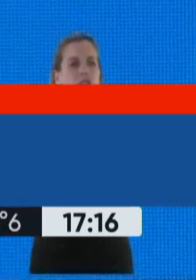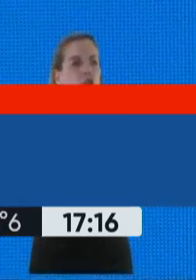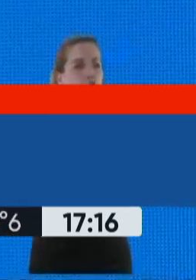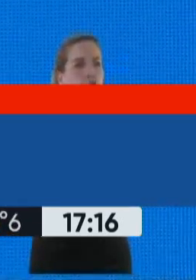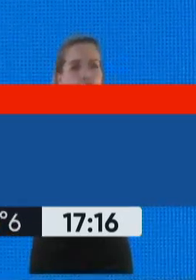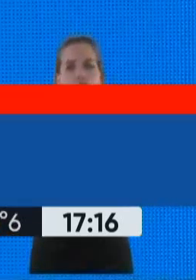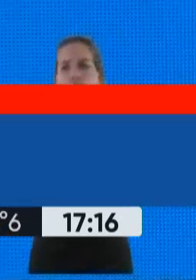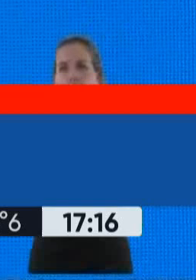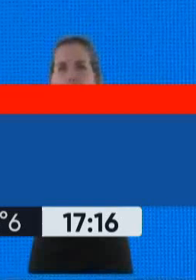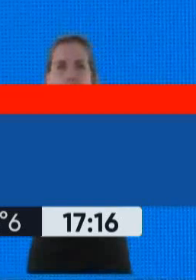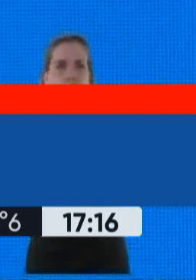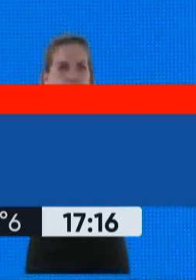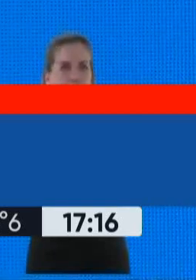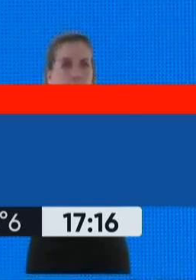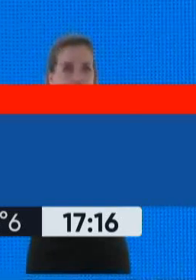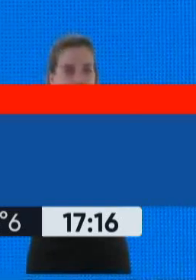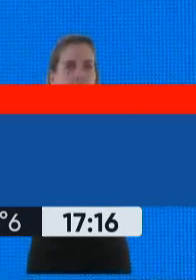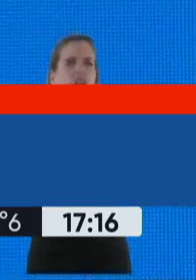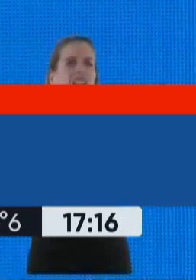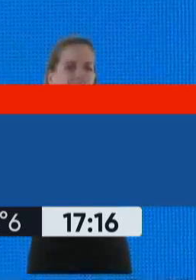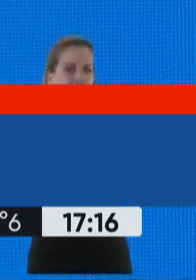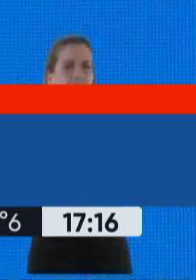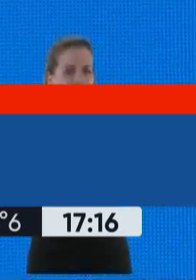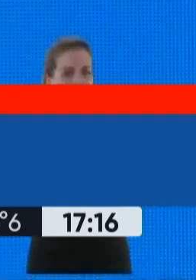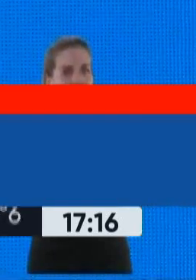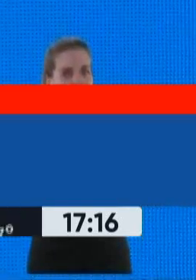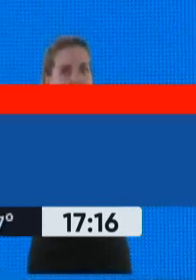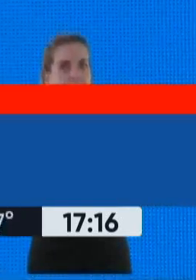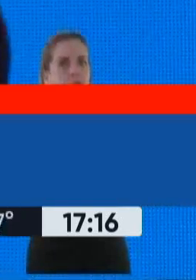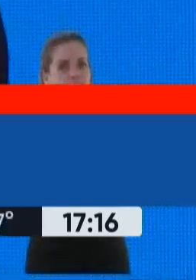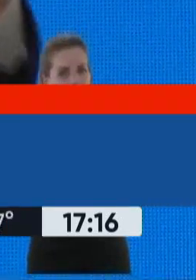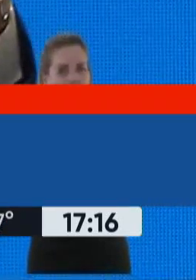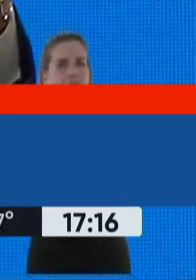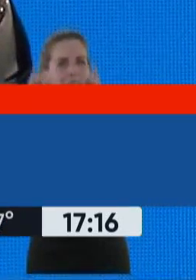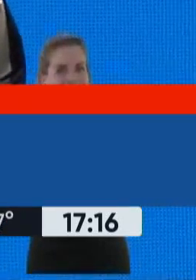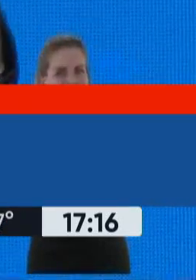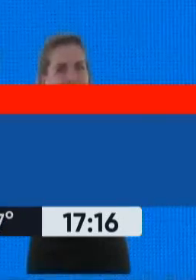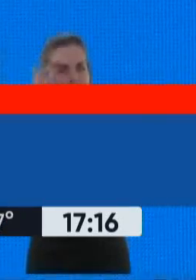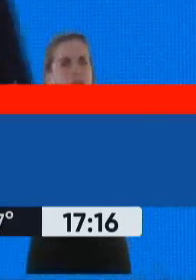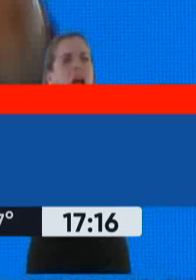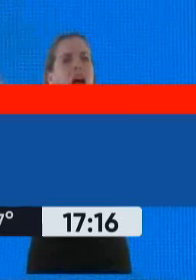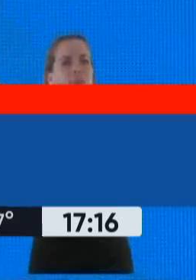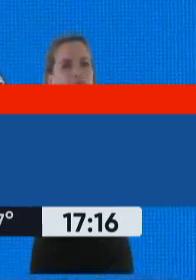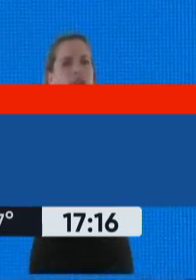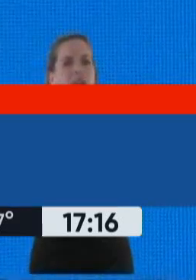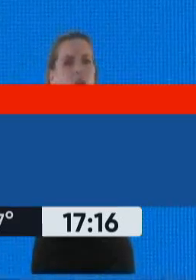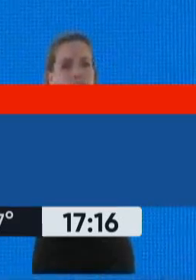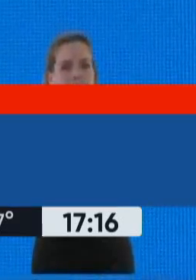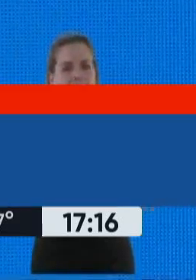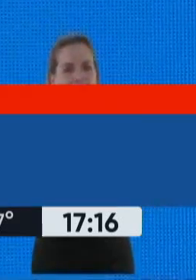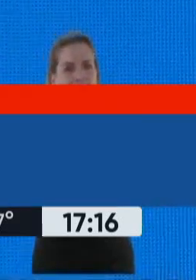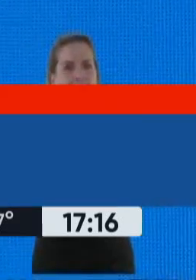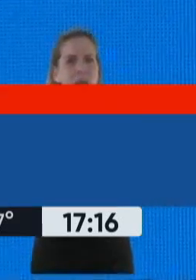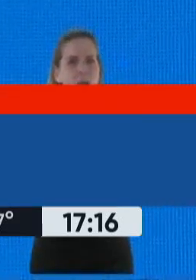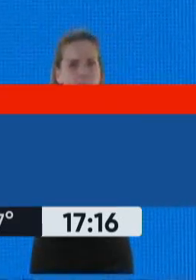Porque lo que hace un político es impulsarlos a todos a poder y generar los sueños y generar las fuerzas